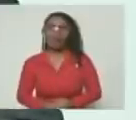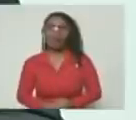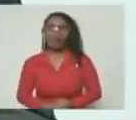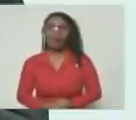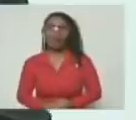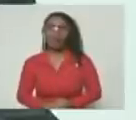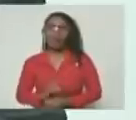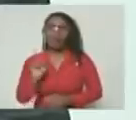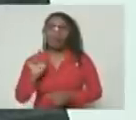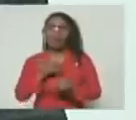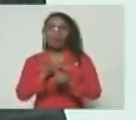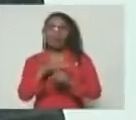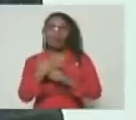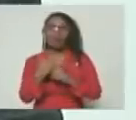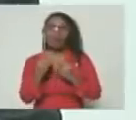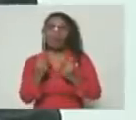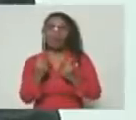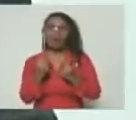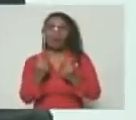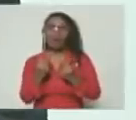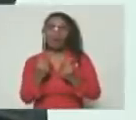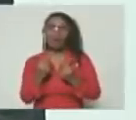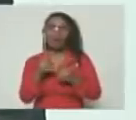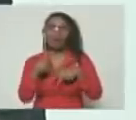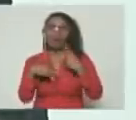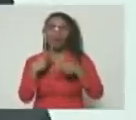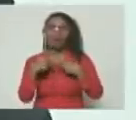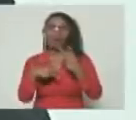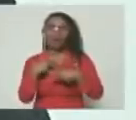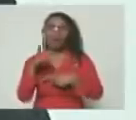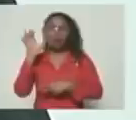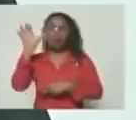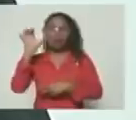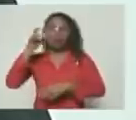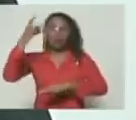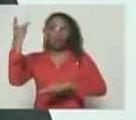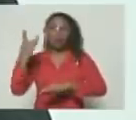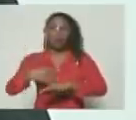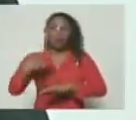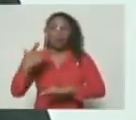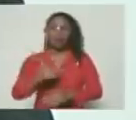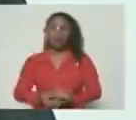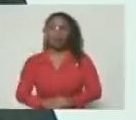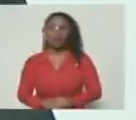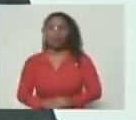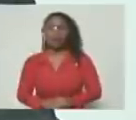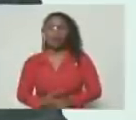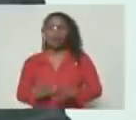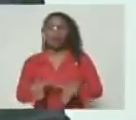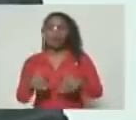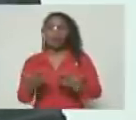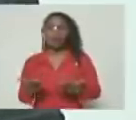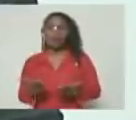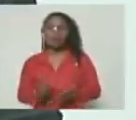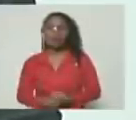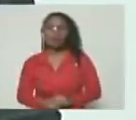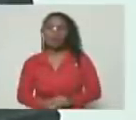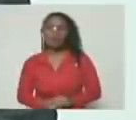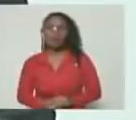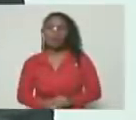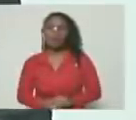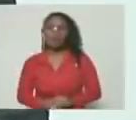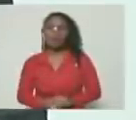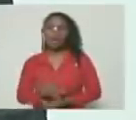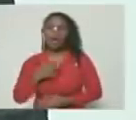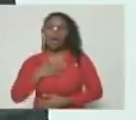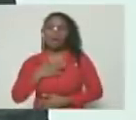La situación económica y política del país, que es grave, de la cual a